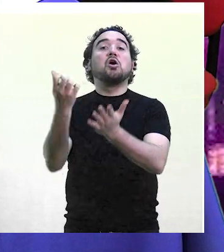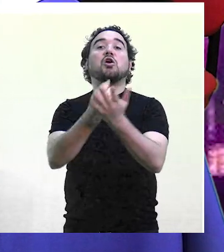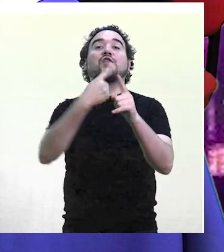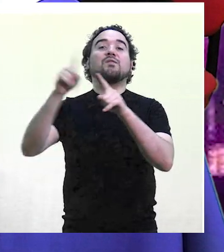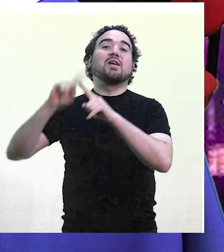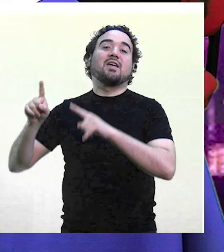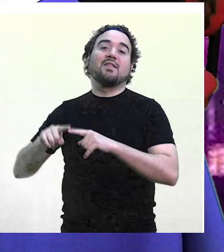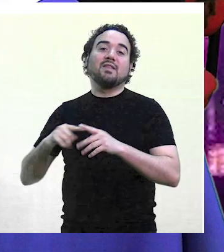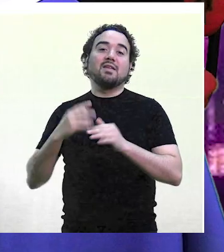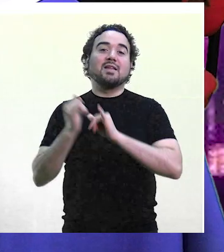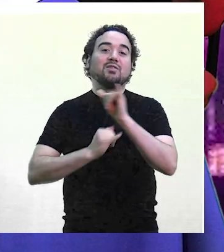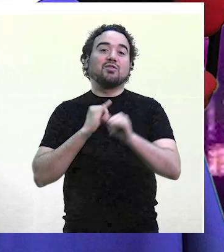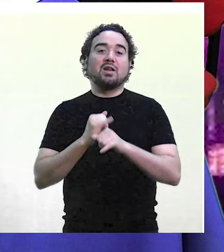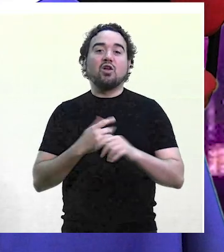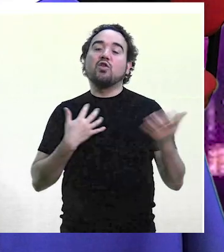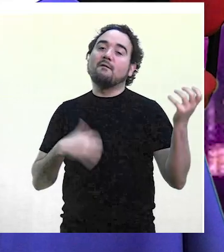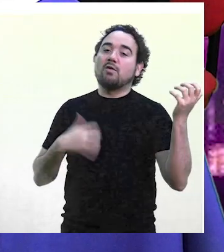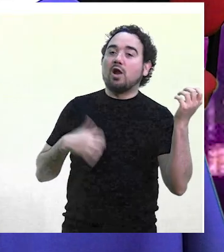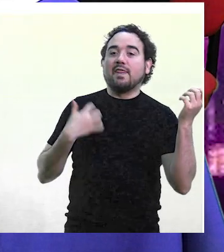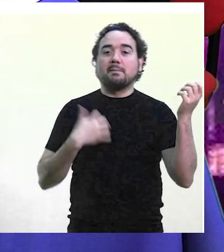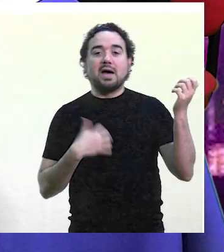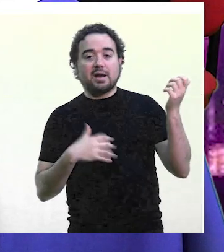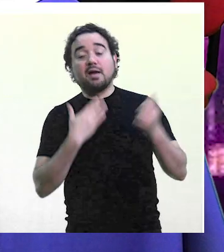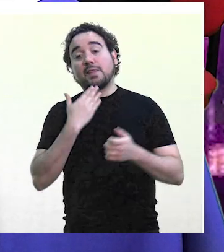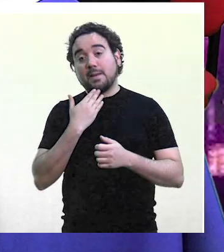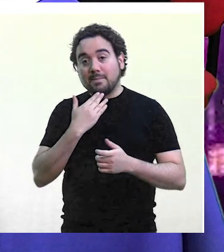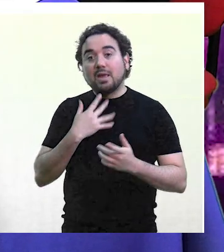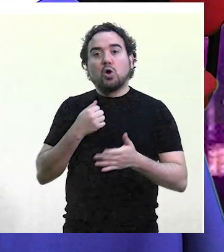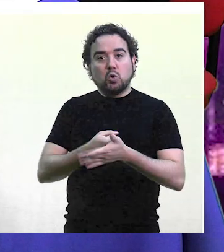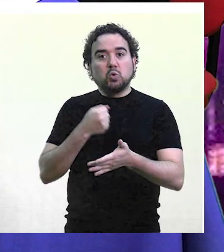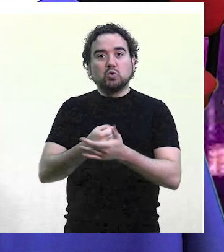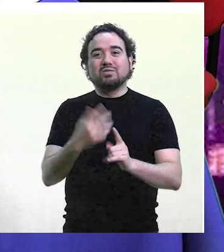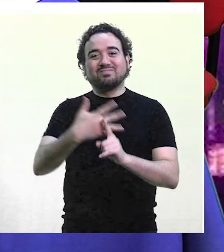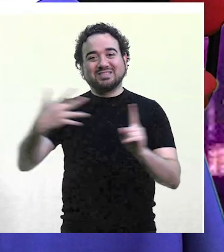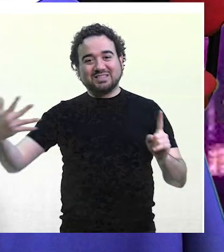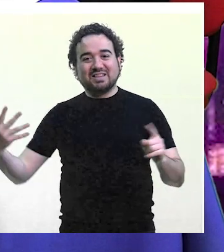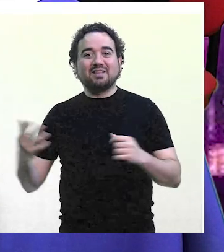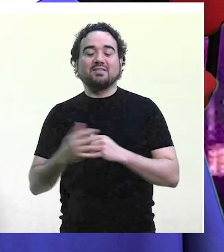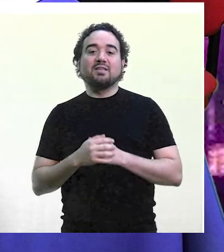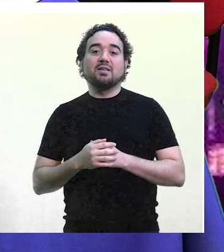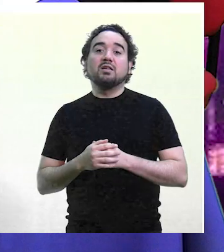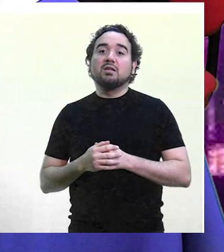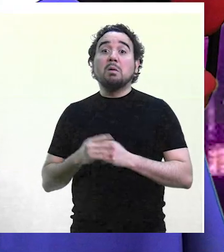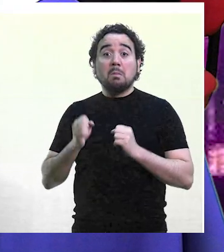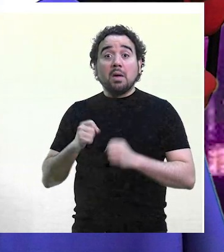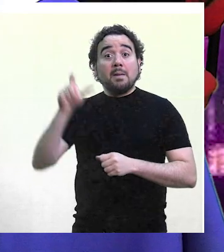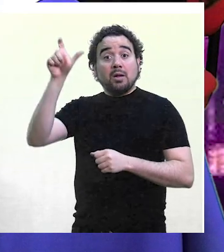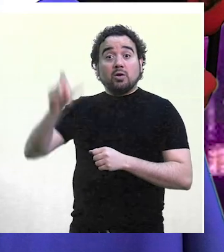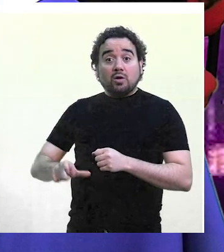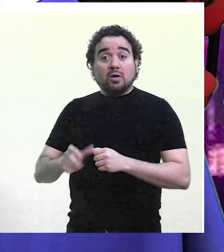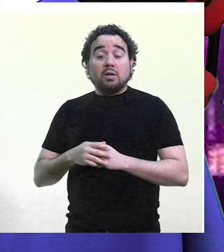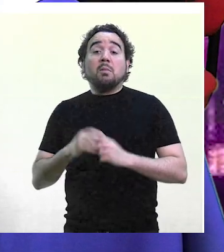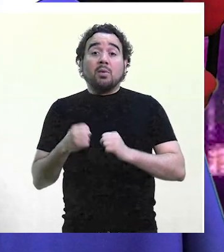nivel internacional. ¿Se te ocurre Violeta alguna? Parra. Violeta Parra, sí. Bien. Yo voy a hablar por las disidencias, por Pedro Lemebel. No, increíble. Creo que Pero él han sería habido